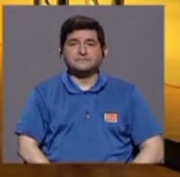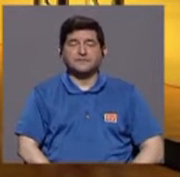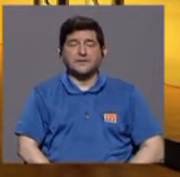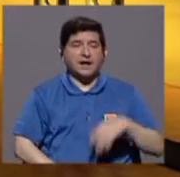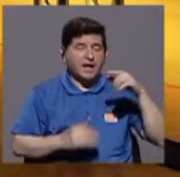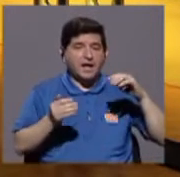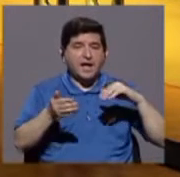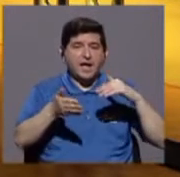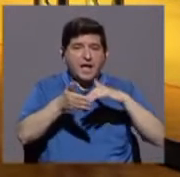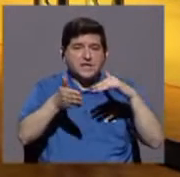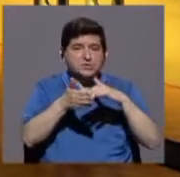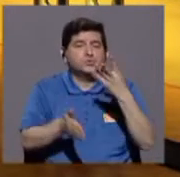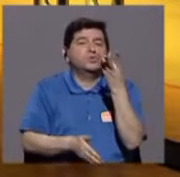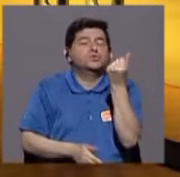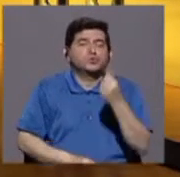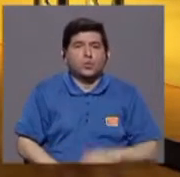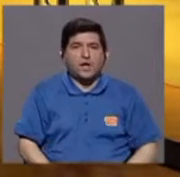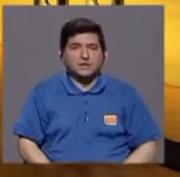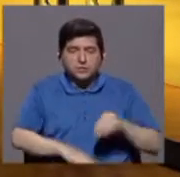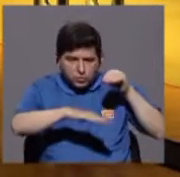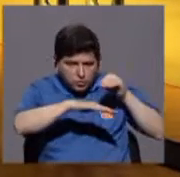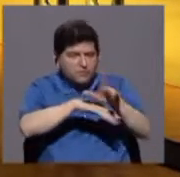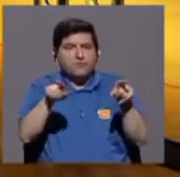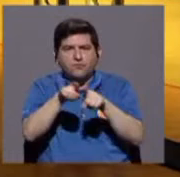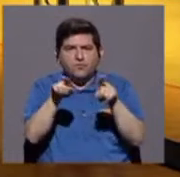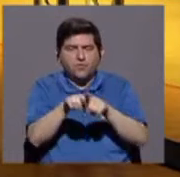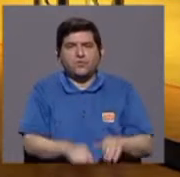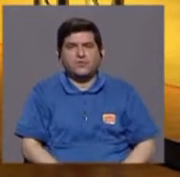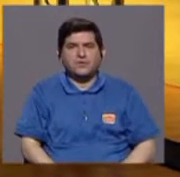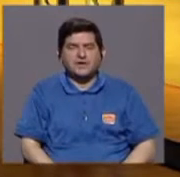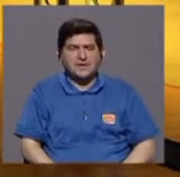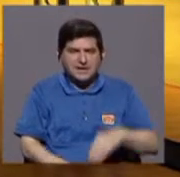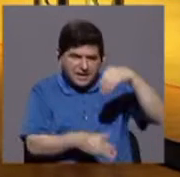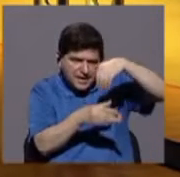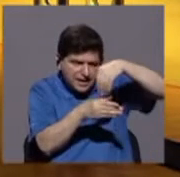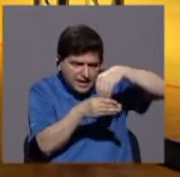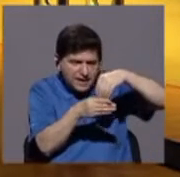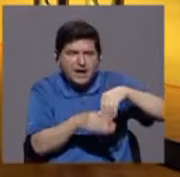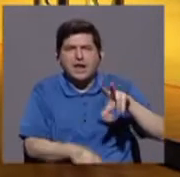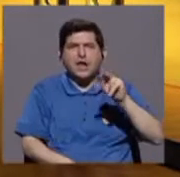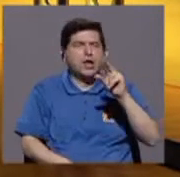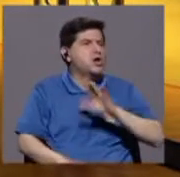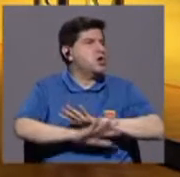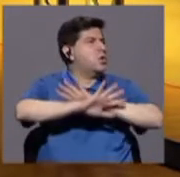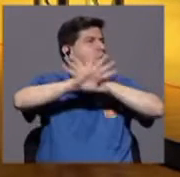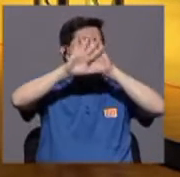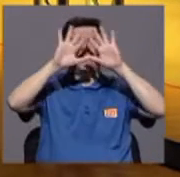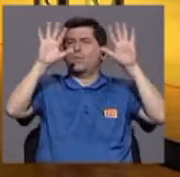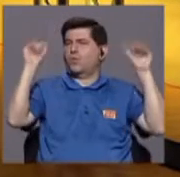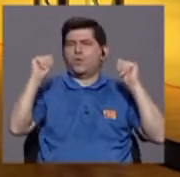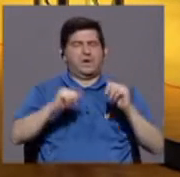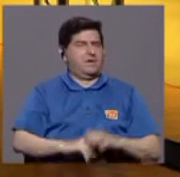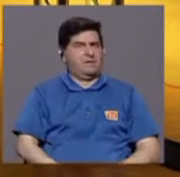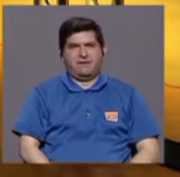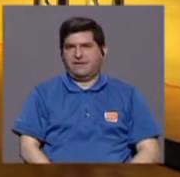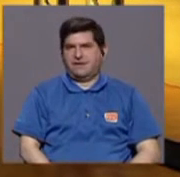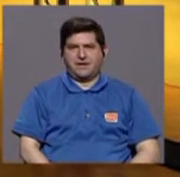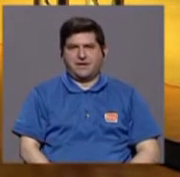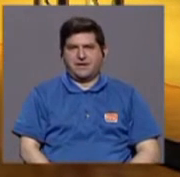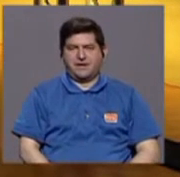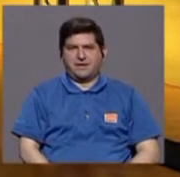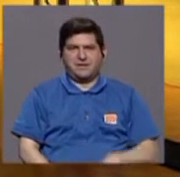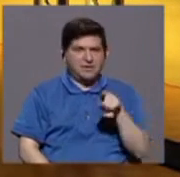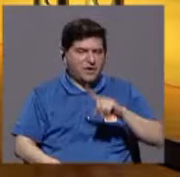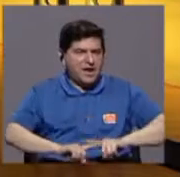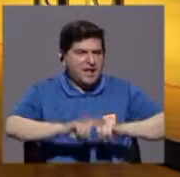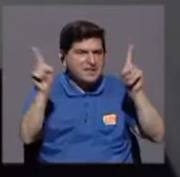grado de escolaridad, parece incidir el tamaño de los ingresos, y no parece claro, no es evidente que